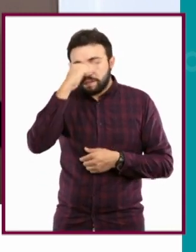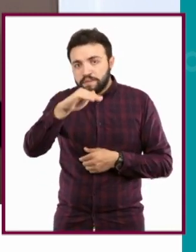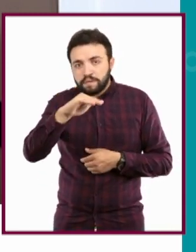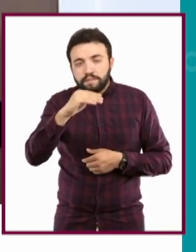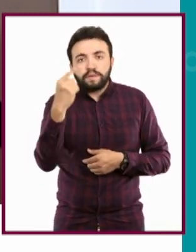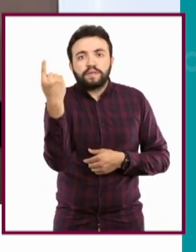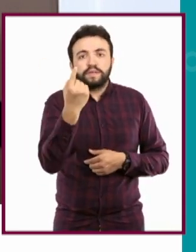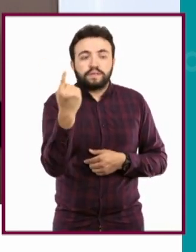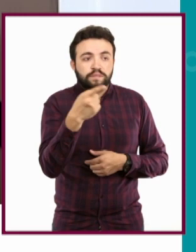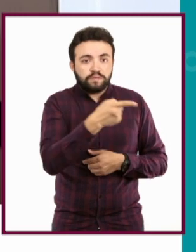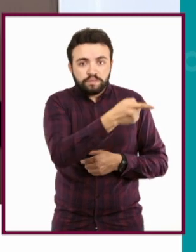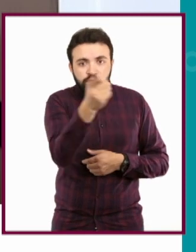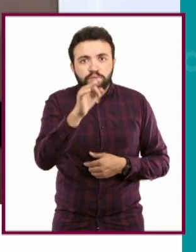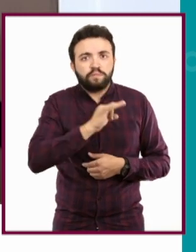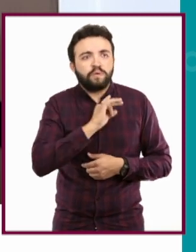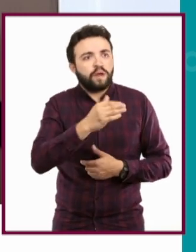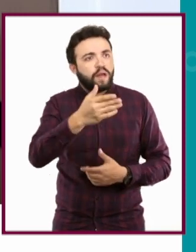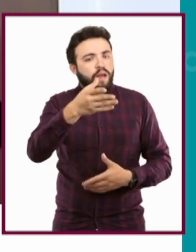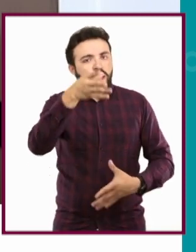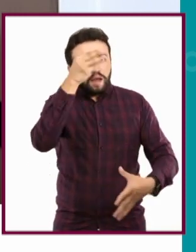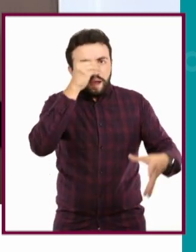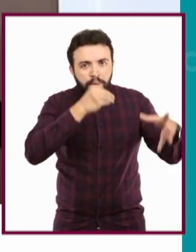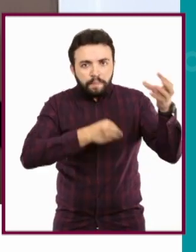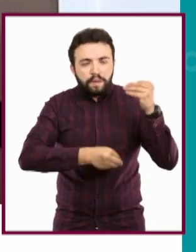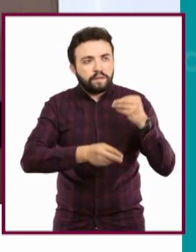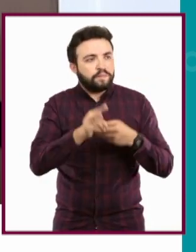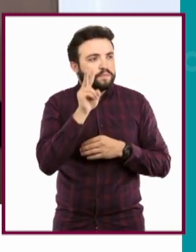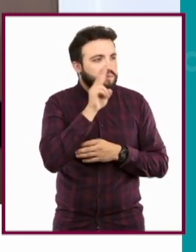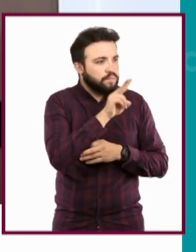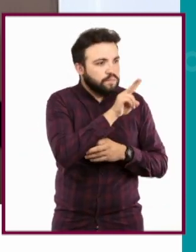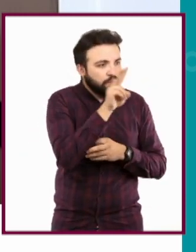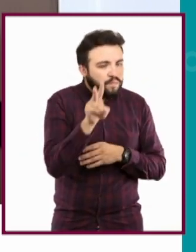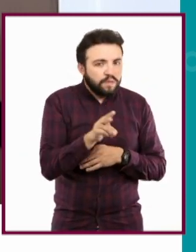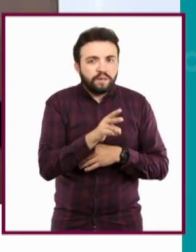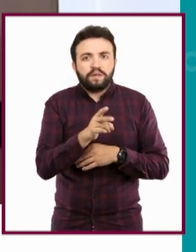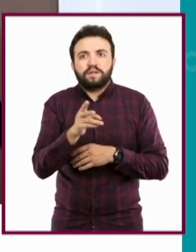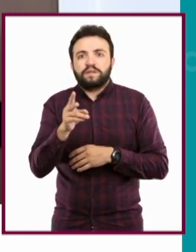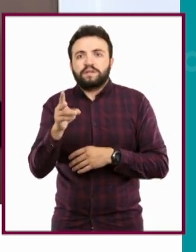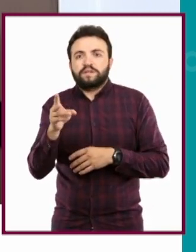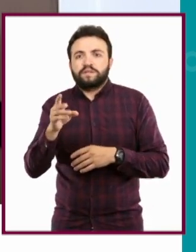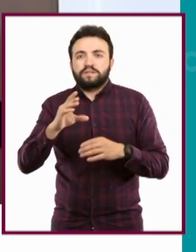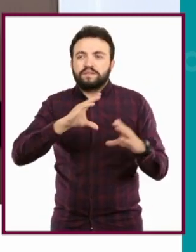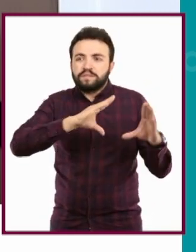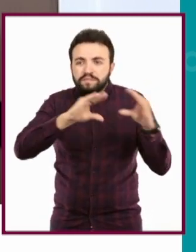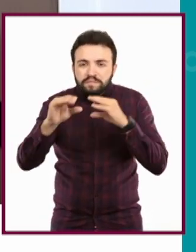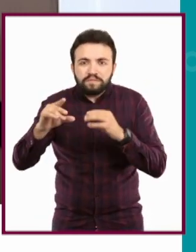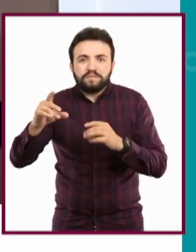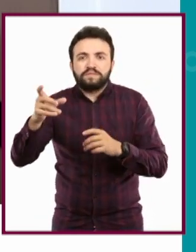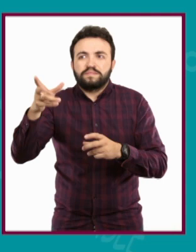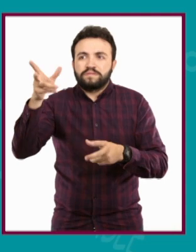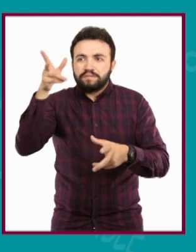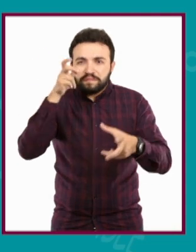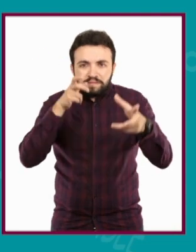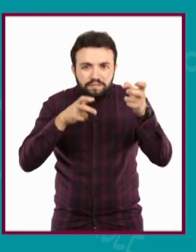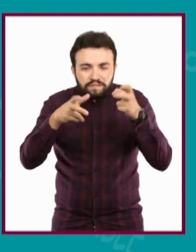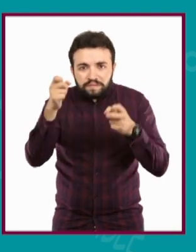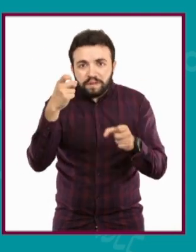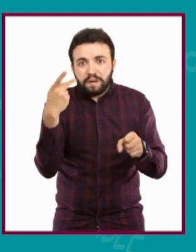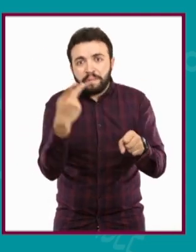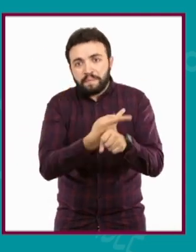ocurre, de todo lo que vemos, de todo lo que escuchamos, de todo lo que nos pasa. Algo podemos aprender.